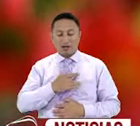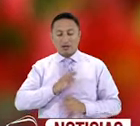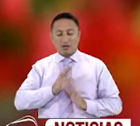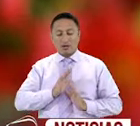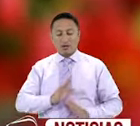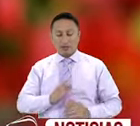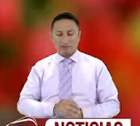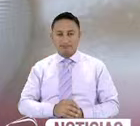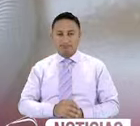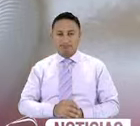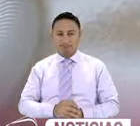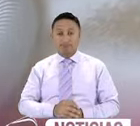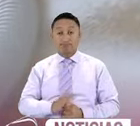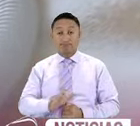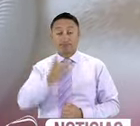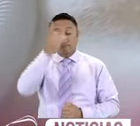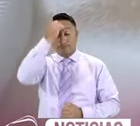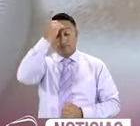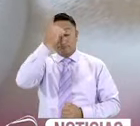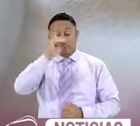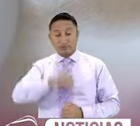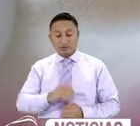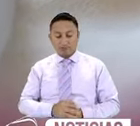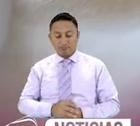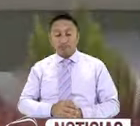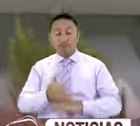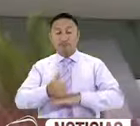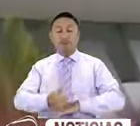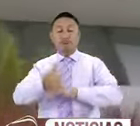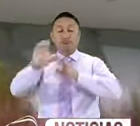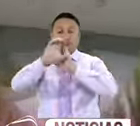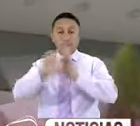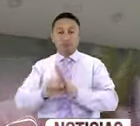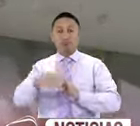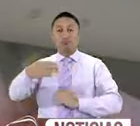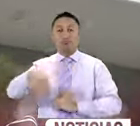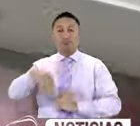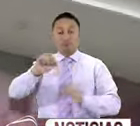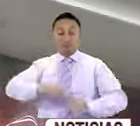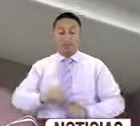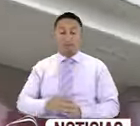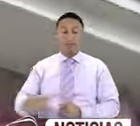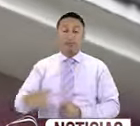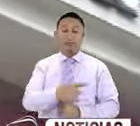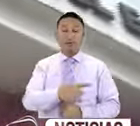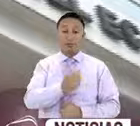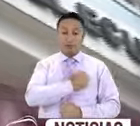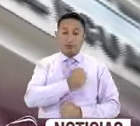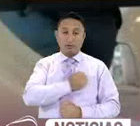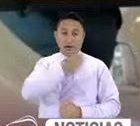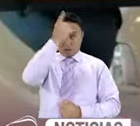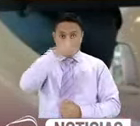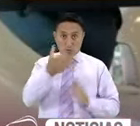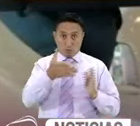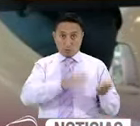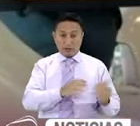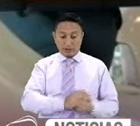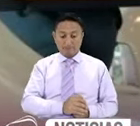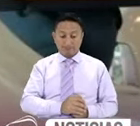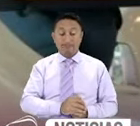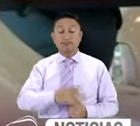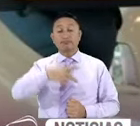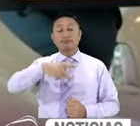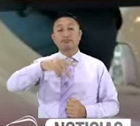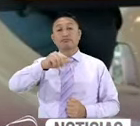decisión histórica. La Corte Constitucional aprobó este miércoles la despenalización de la eutanasia tras la demanda de Paola Roldán, de